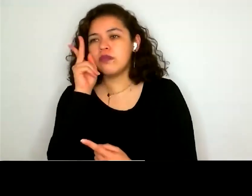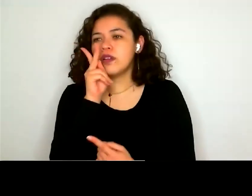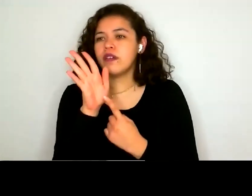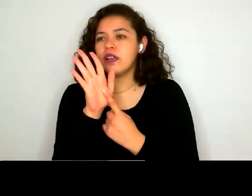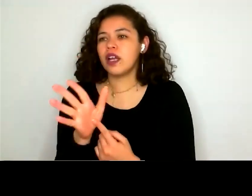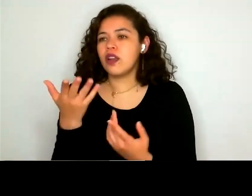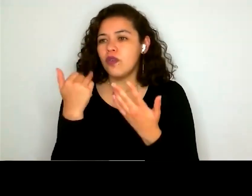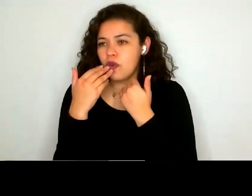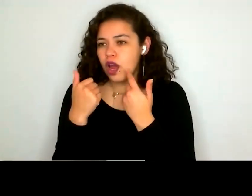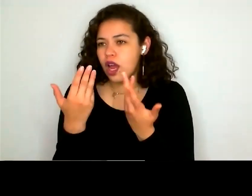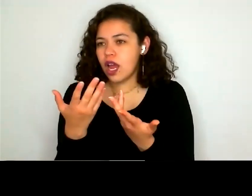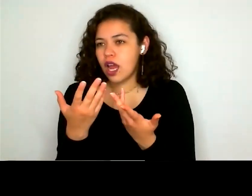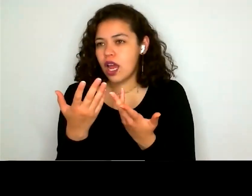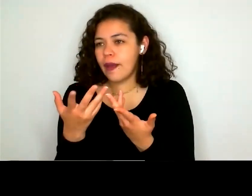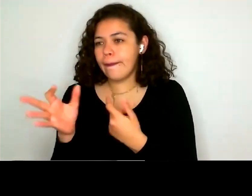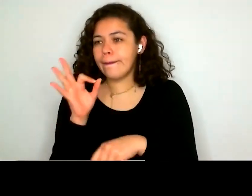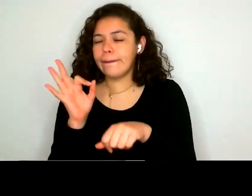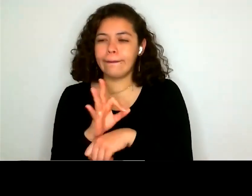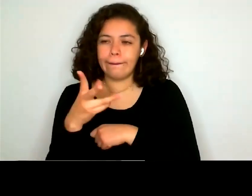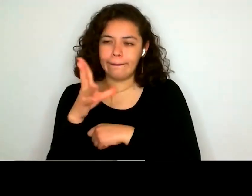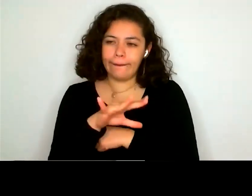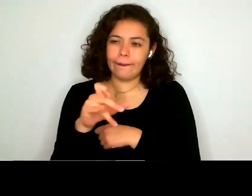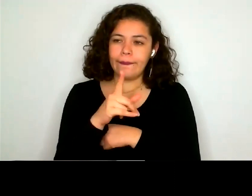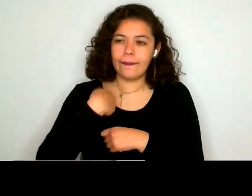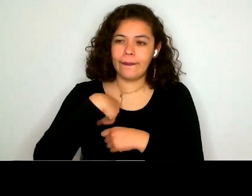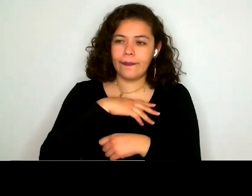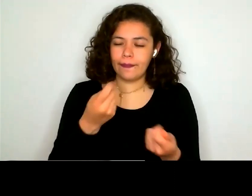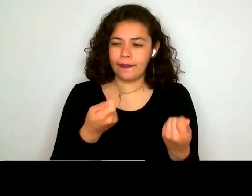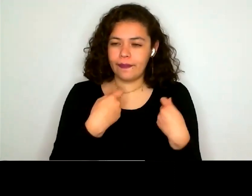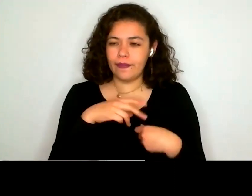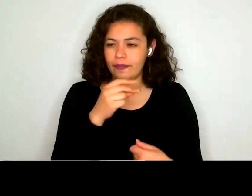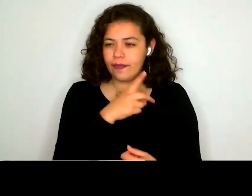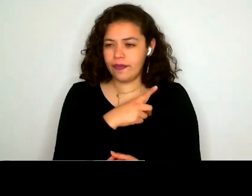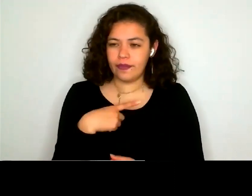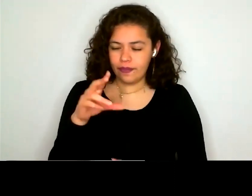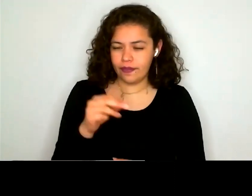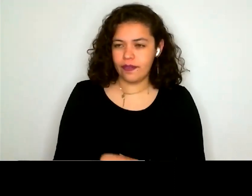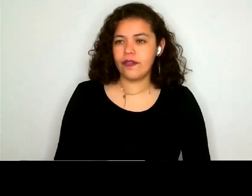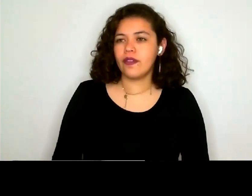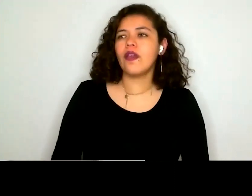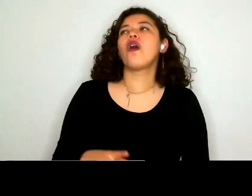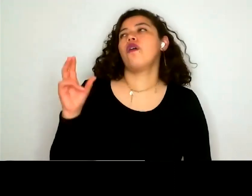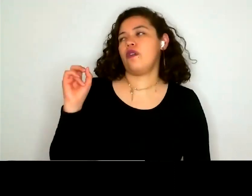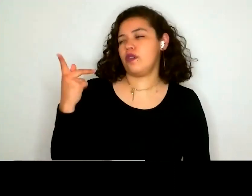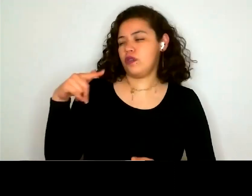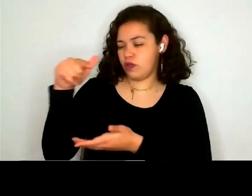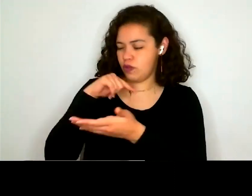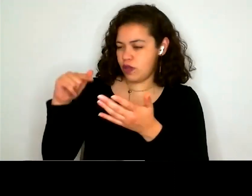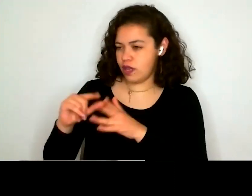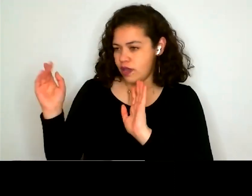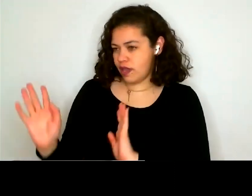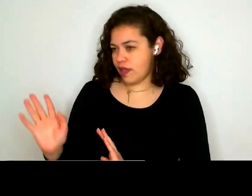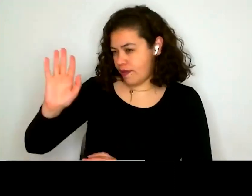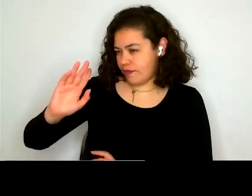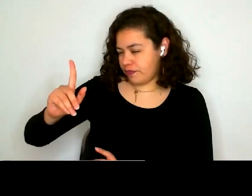tenemos protección civil porque no nos corresponde? Ok. En caso de que su establecimiento sea considerado como de riesgo